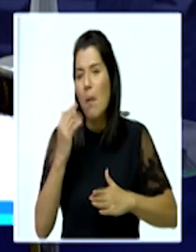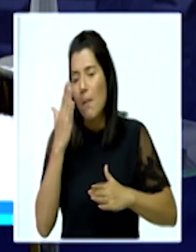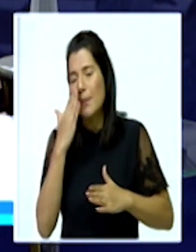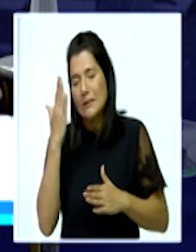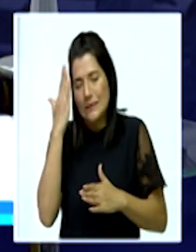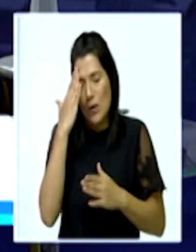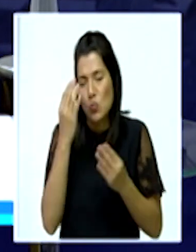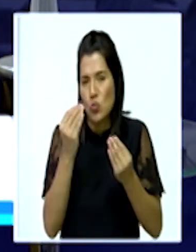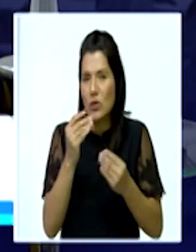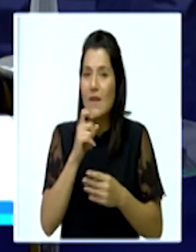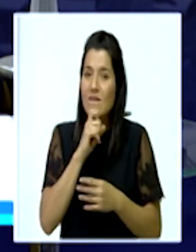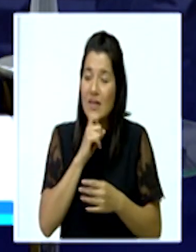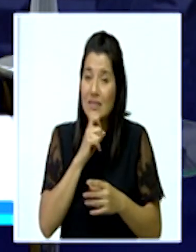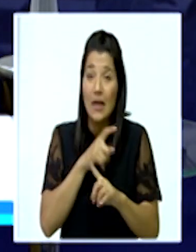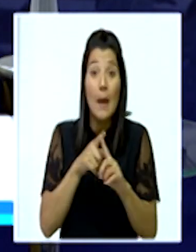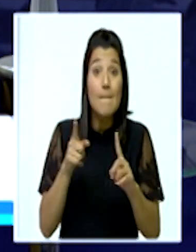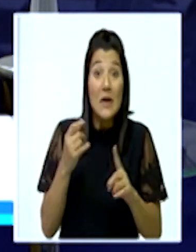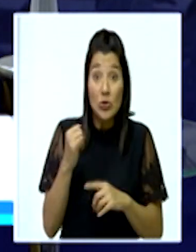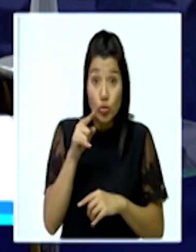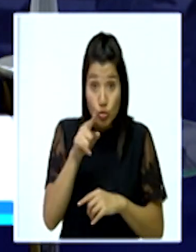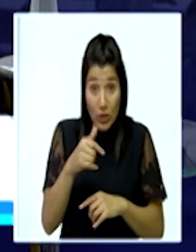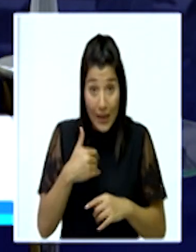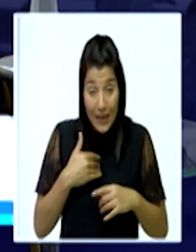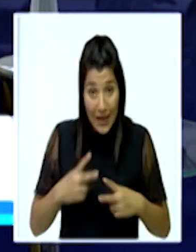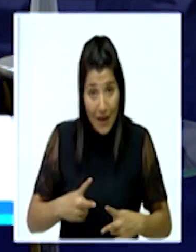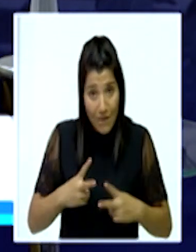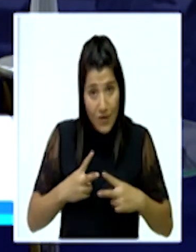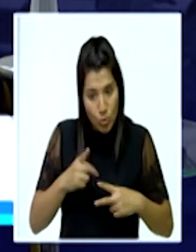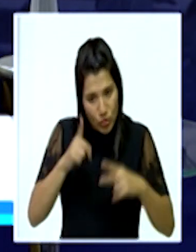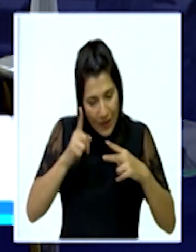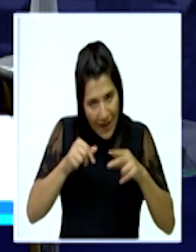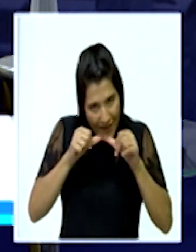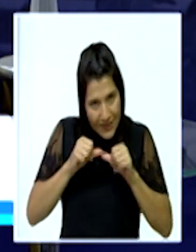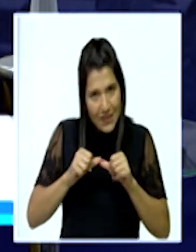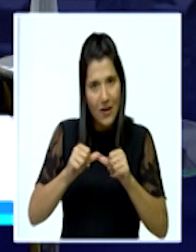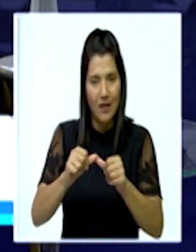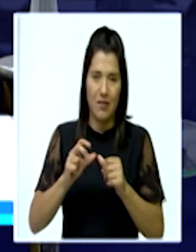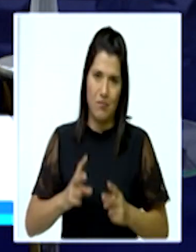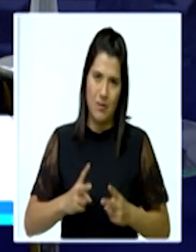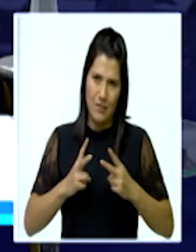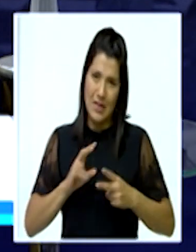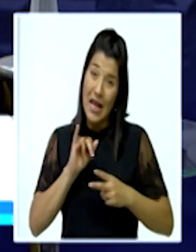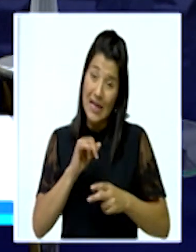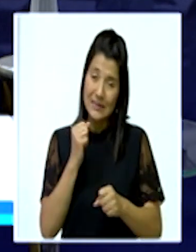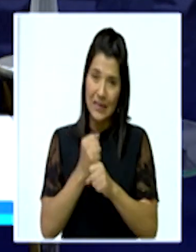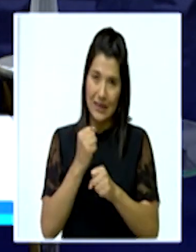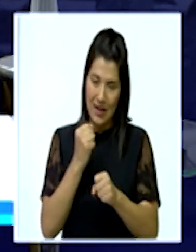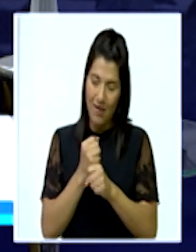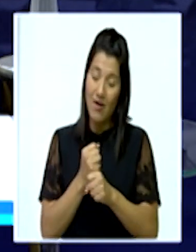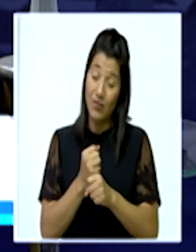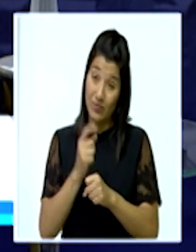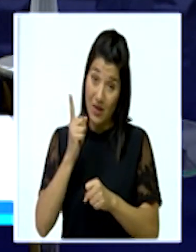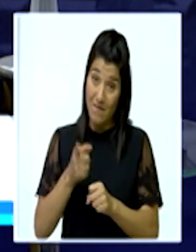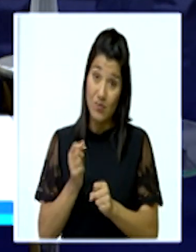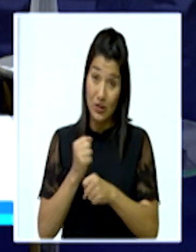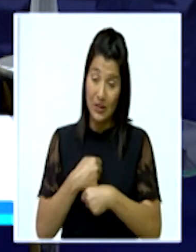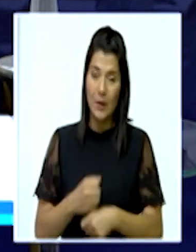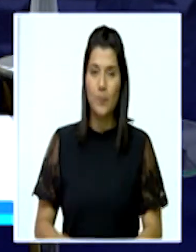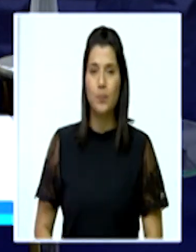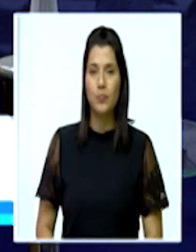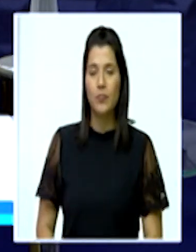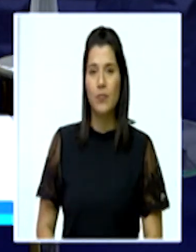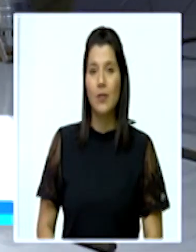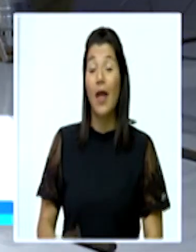que sí, pero mientras tenés vida, tenés que volver a funcionar y ese es el trabajo que tenemos que hacer. María